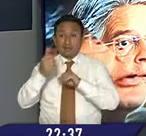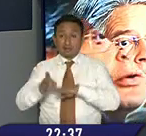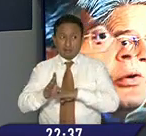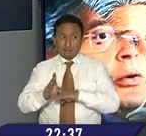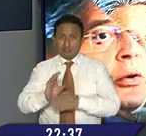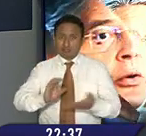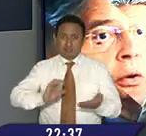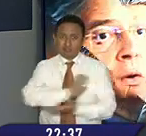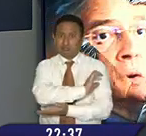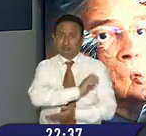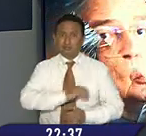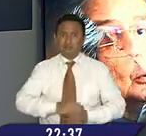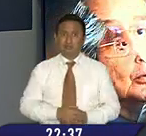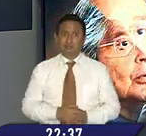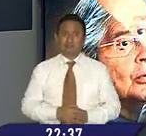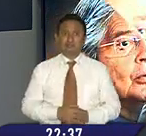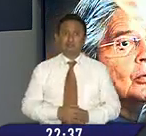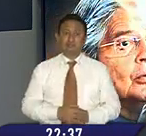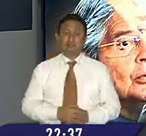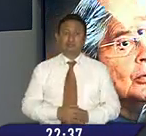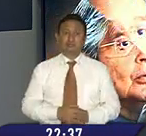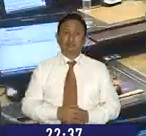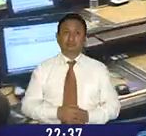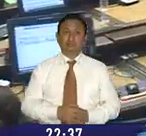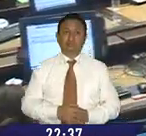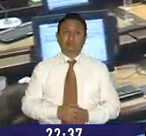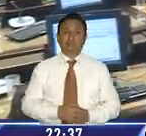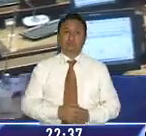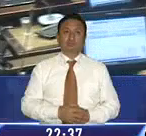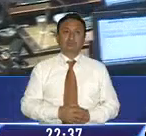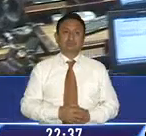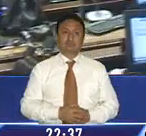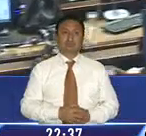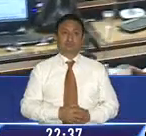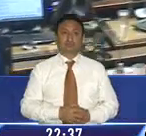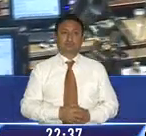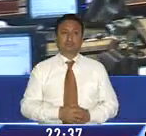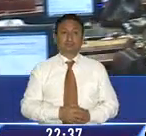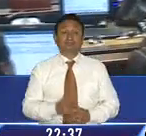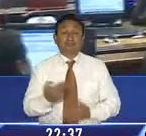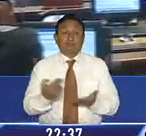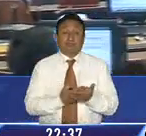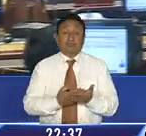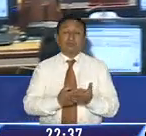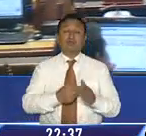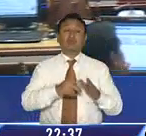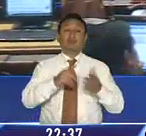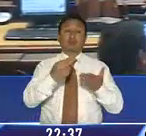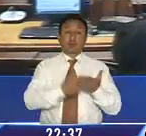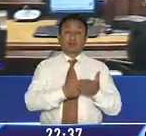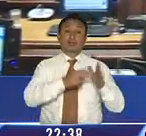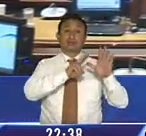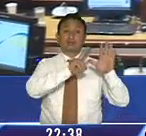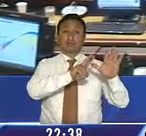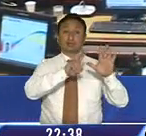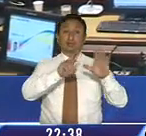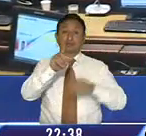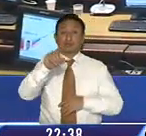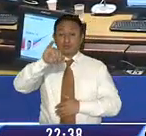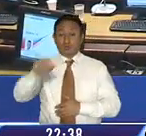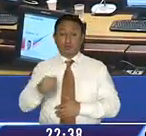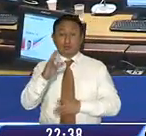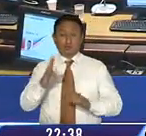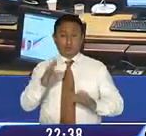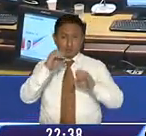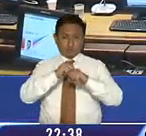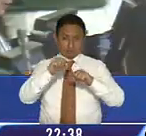por organizaciones de mujeres. A continuación de la sesión 771, se dio la noche de este jueves en el Pleno